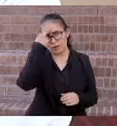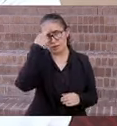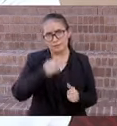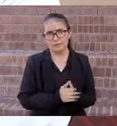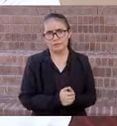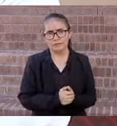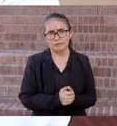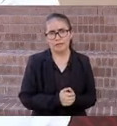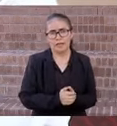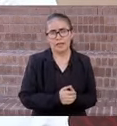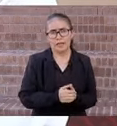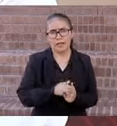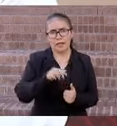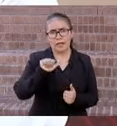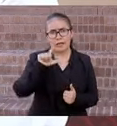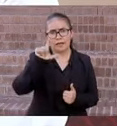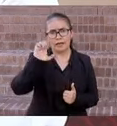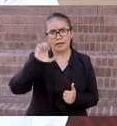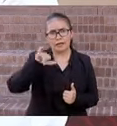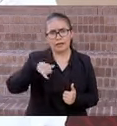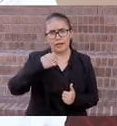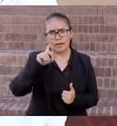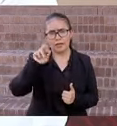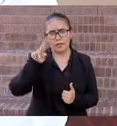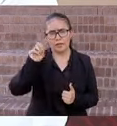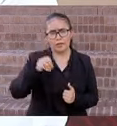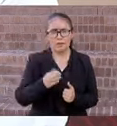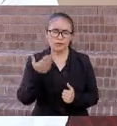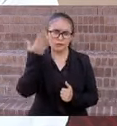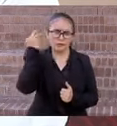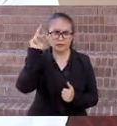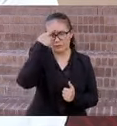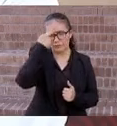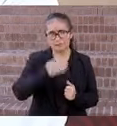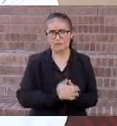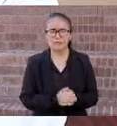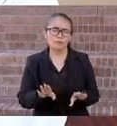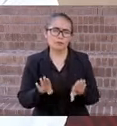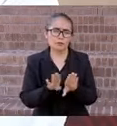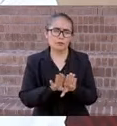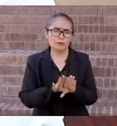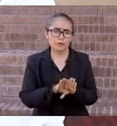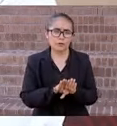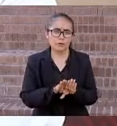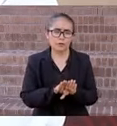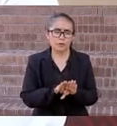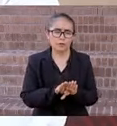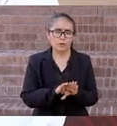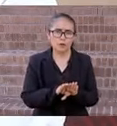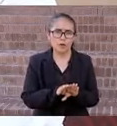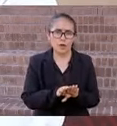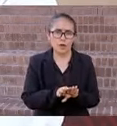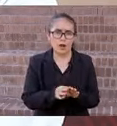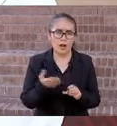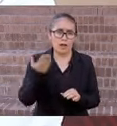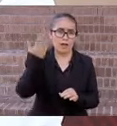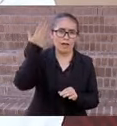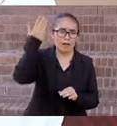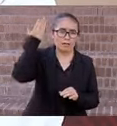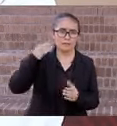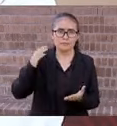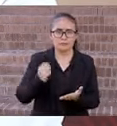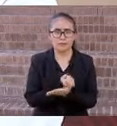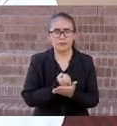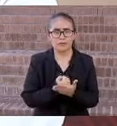alejandro gascón mercado acuérdense ustedes como lo hicieron fraude porque él ganó en ese tiempo